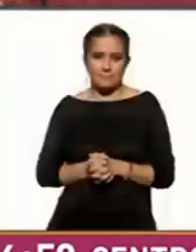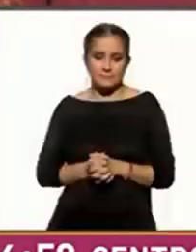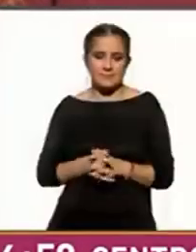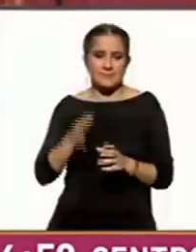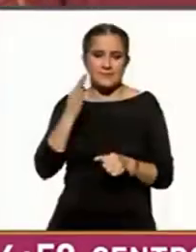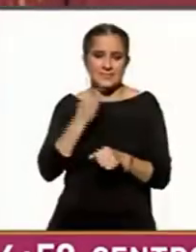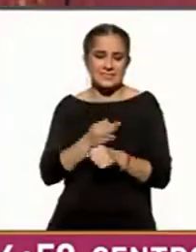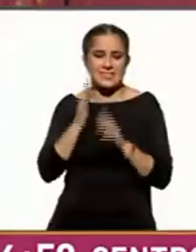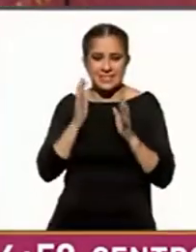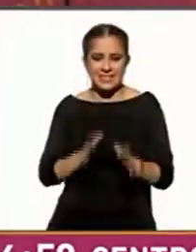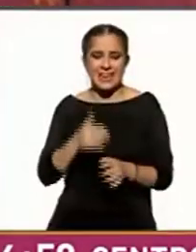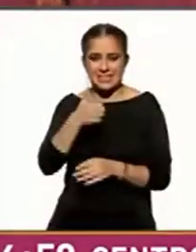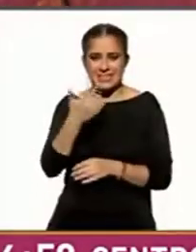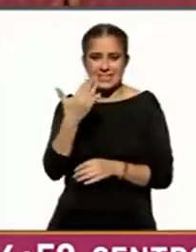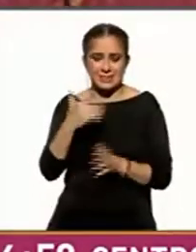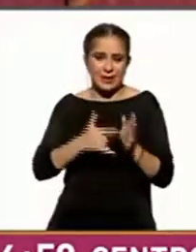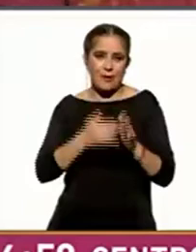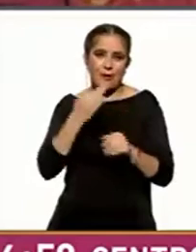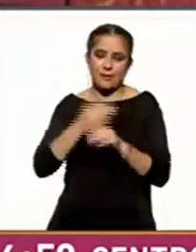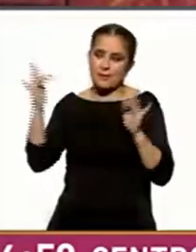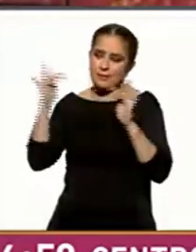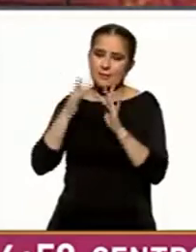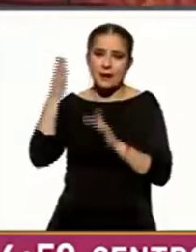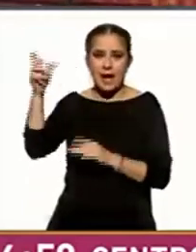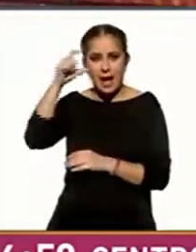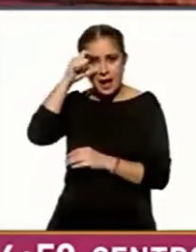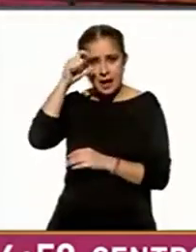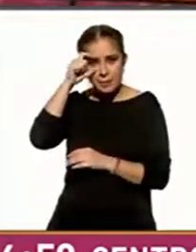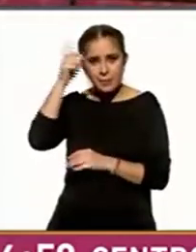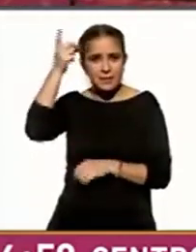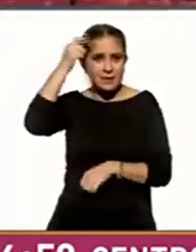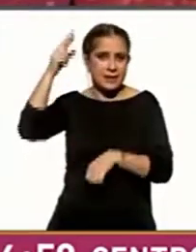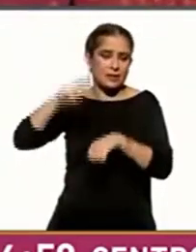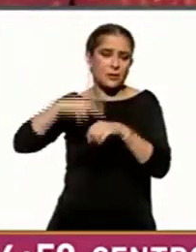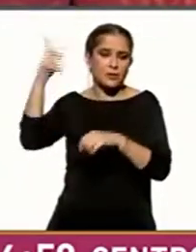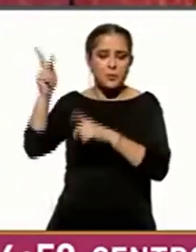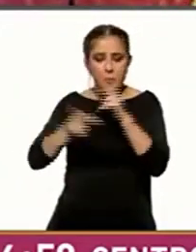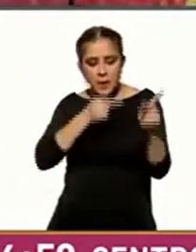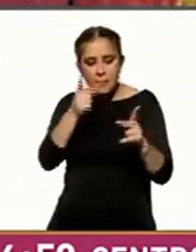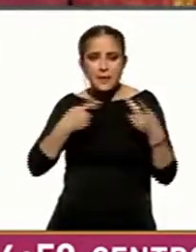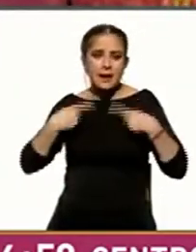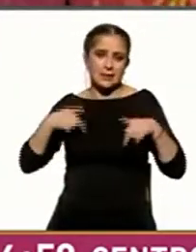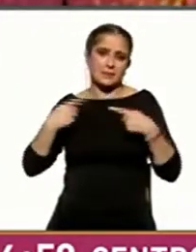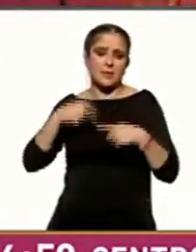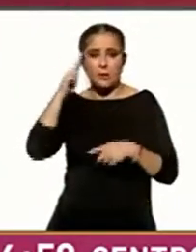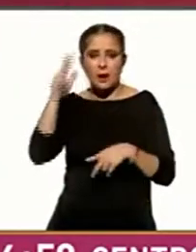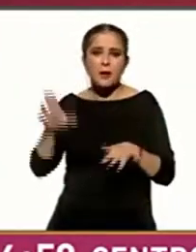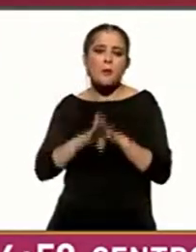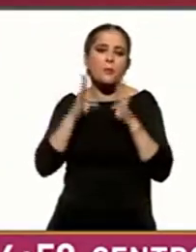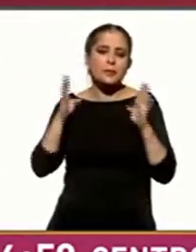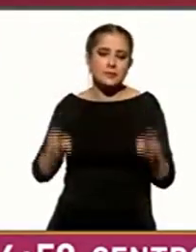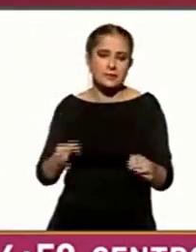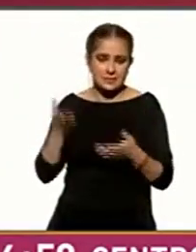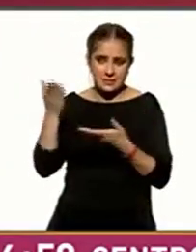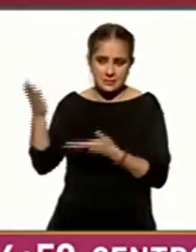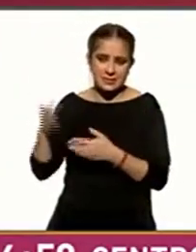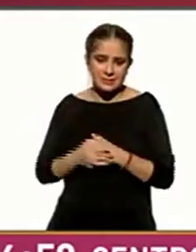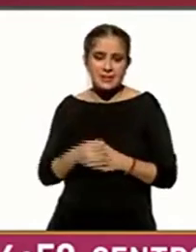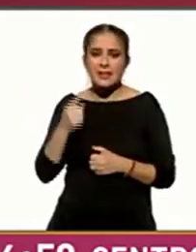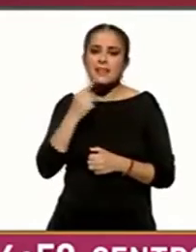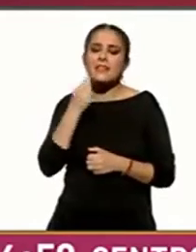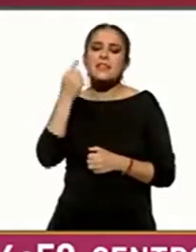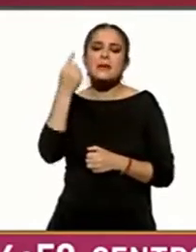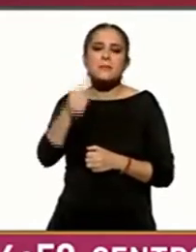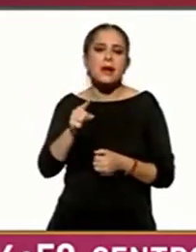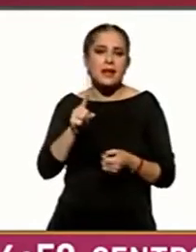6:50 en la hora del centro, momento de enlazarnos con Francisco Abundis, director de Parametría. Paco, ¿cómo estás? ¿Y cómo va el caso de la demanda